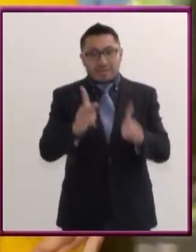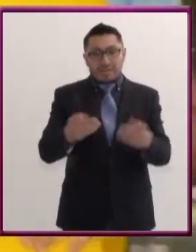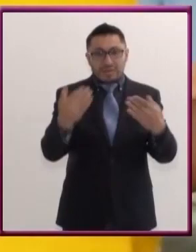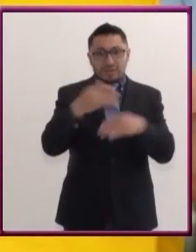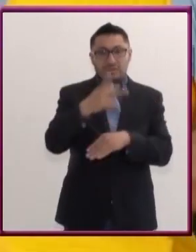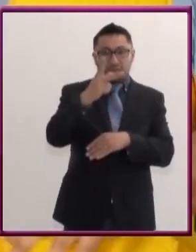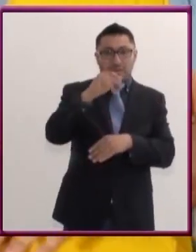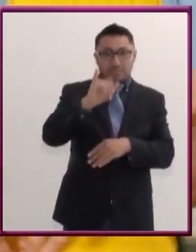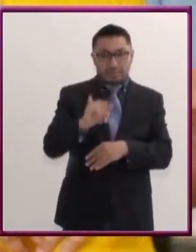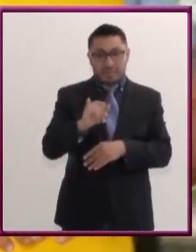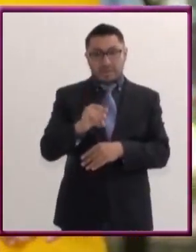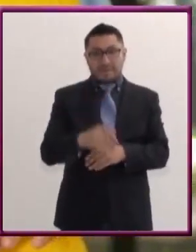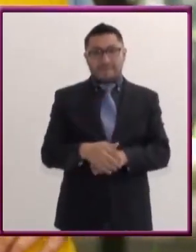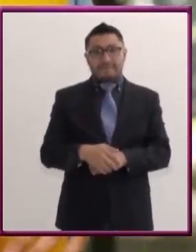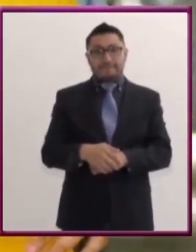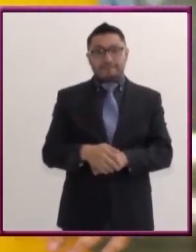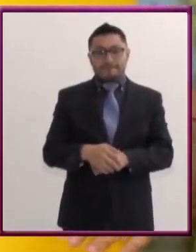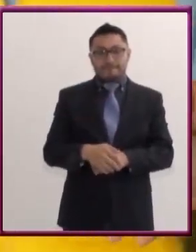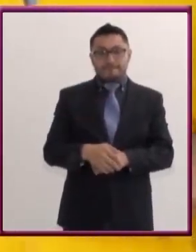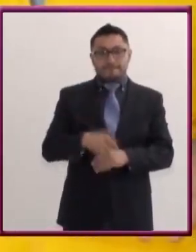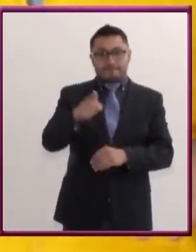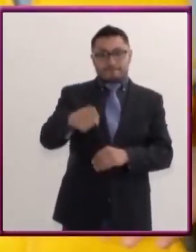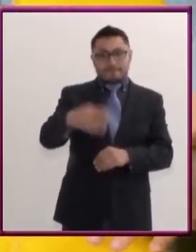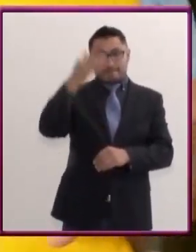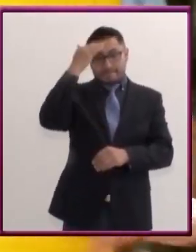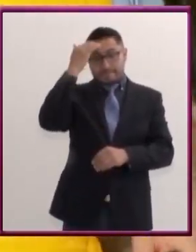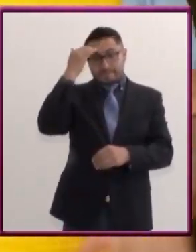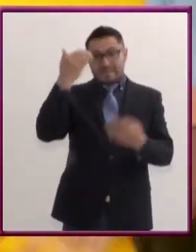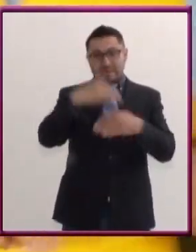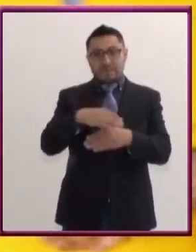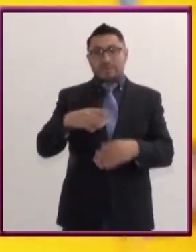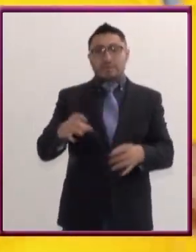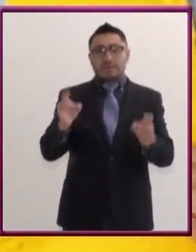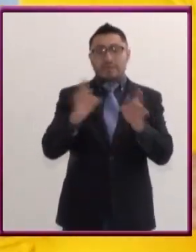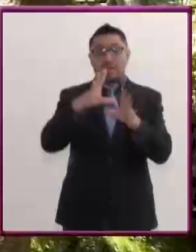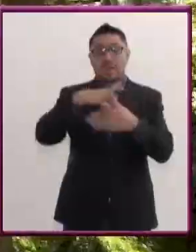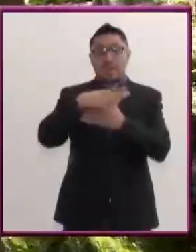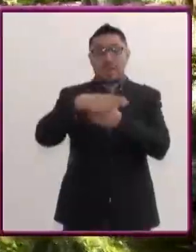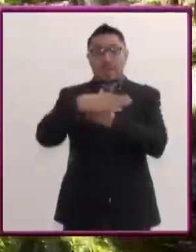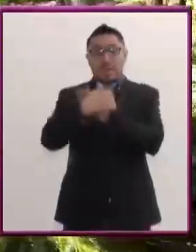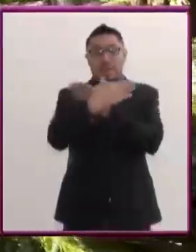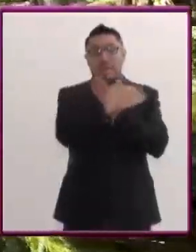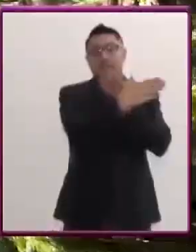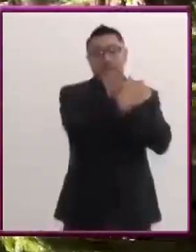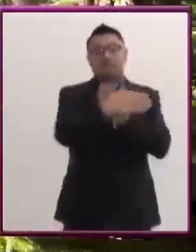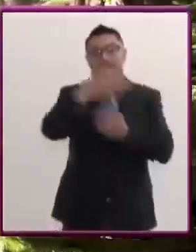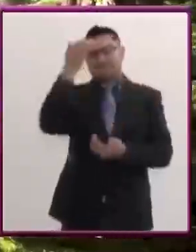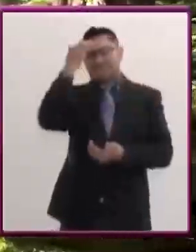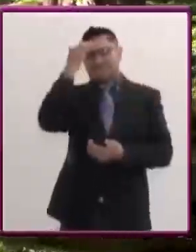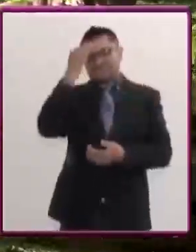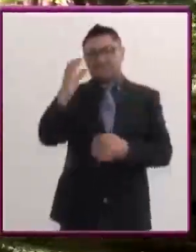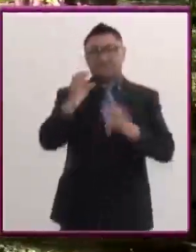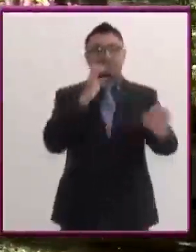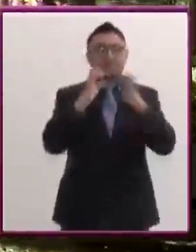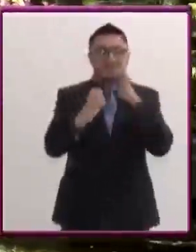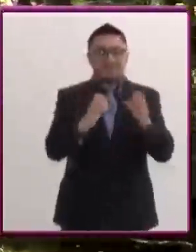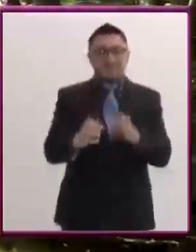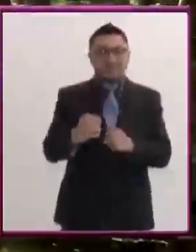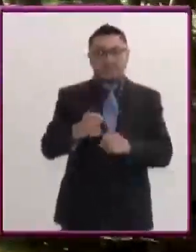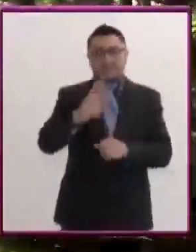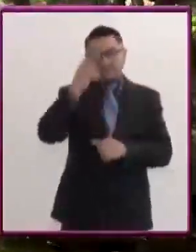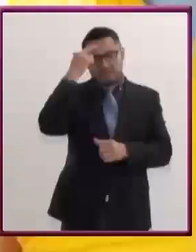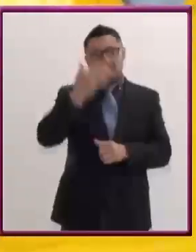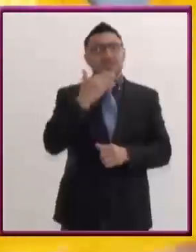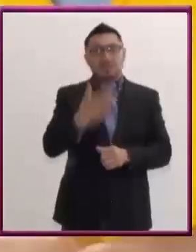no, bueno, de pi, el número pi. ¿Has escuchado hablar sobre el efecto mariposa? Creo que una vez escuché en una entrevista a no sé